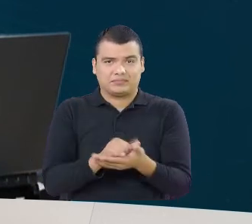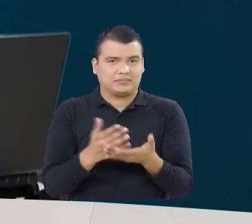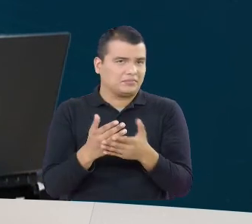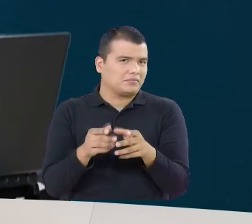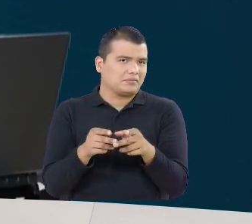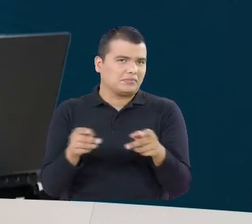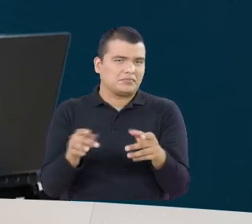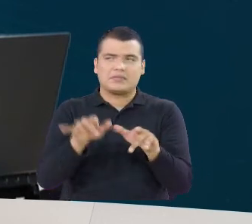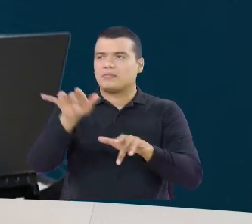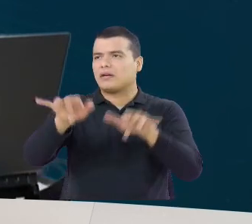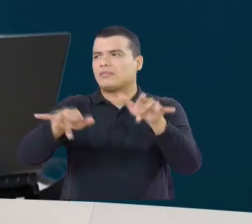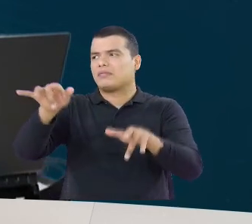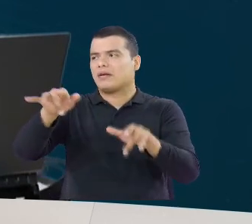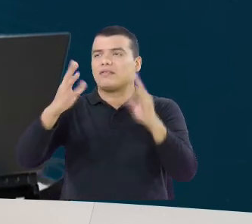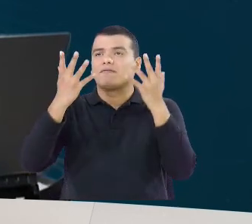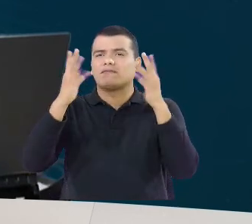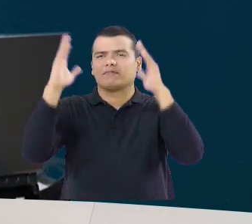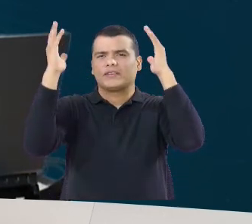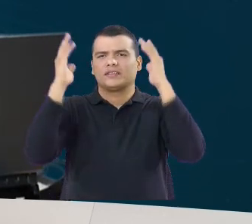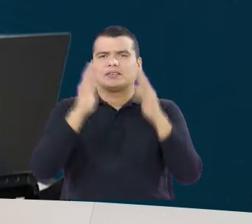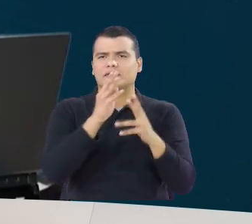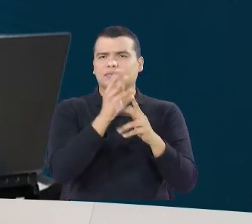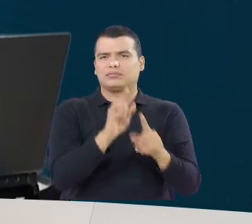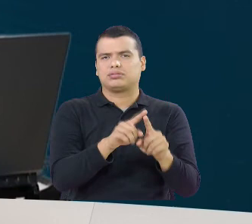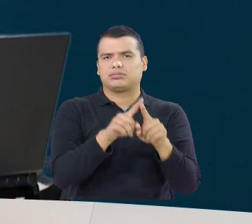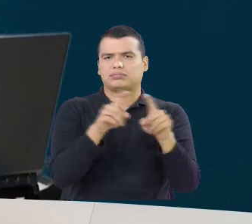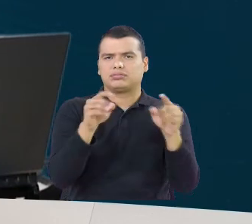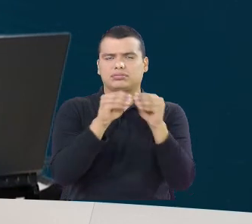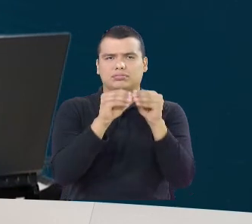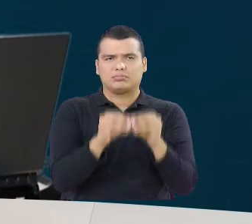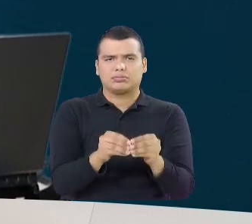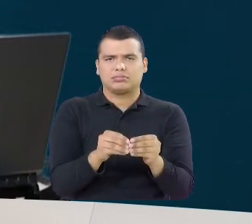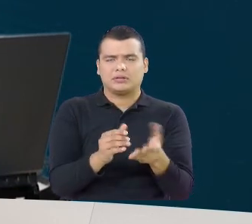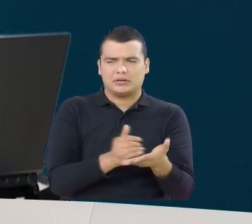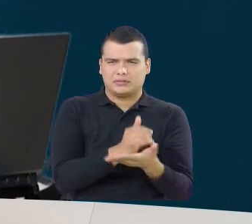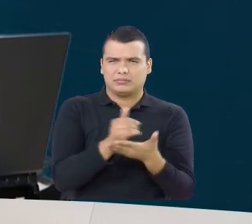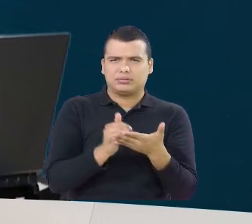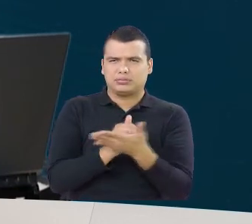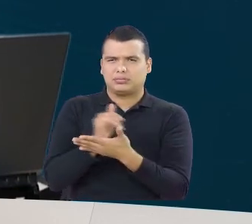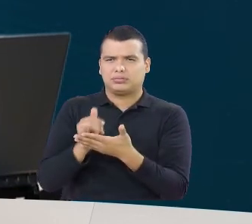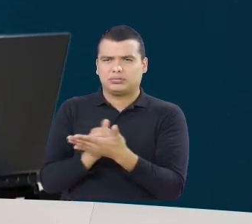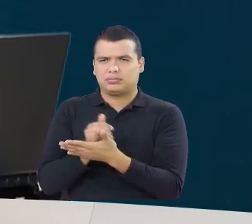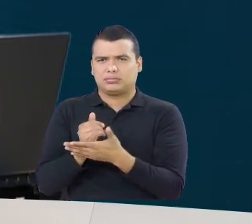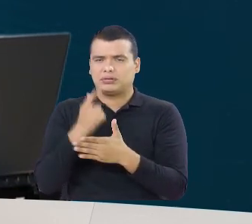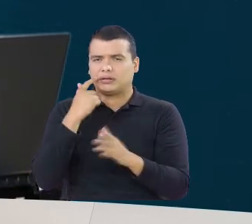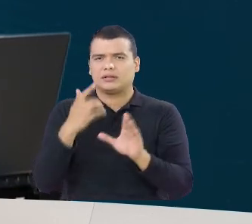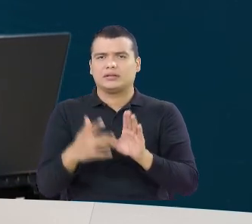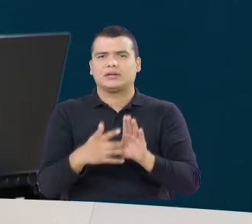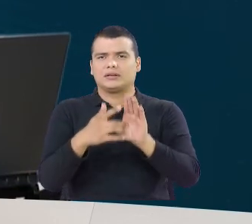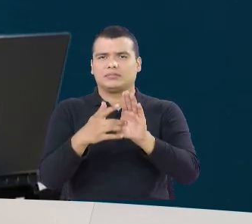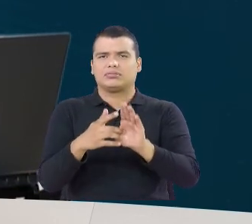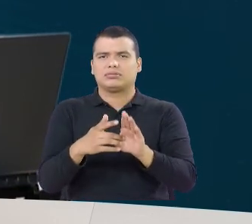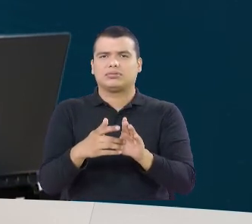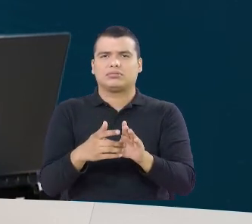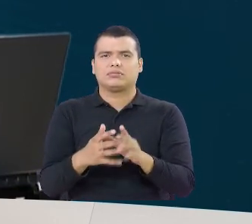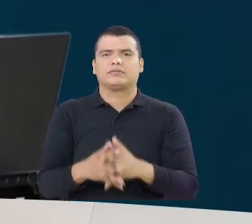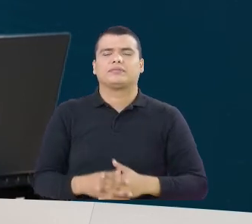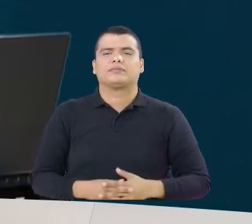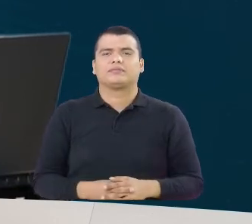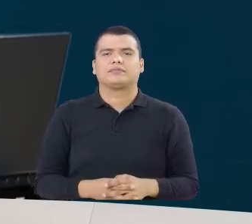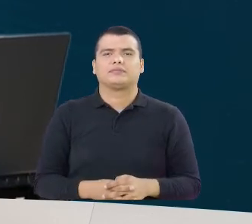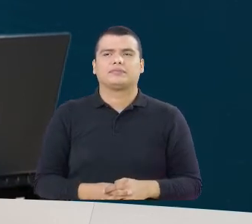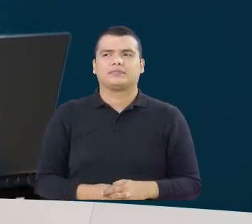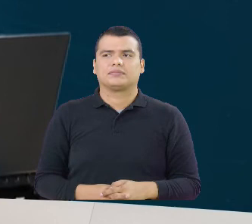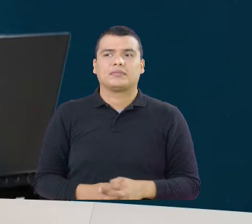la fiesta de lluvia de sobre. Descargué modelos diferentes, los dibujé. Más adelante se puede mirar el video de cómo lo hice y aquí